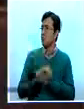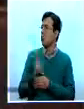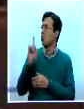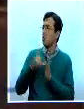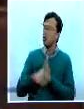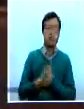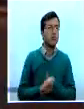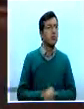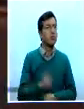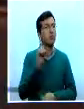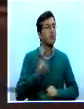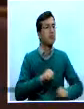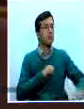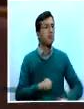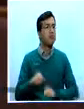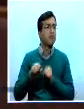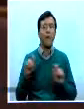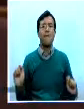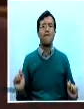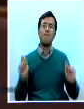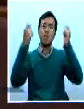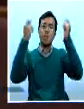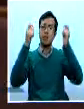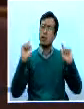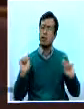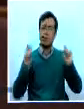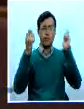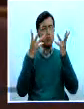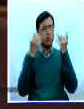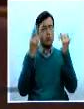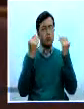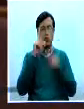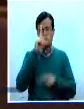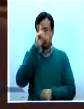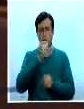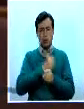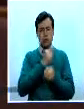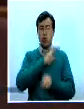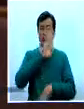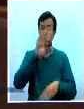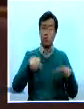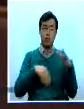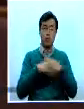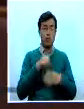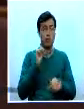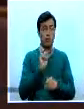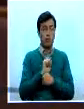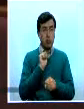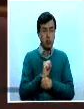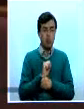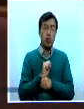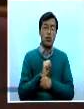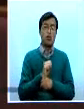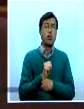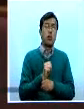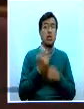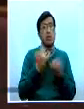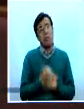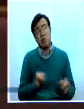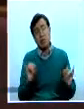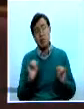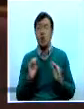jornada del primero de mayo va a ser una fiesta decenas de miles de trabajadores de todo el país dependientes e independientes autónomos